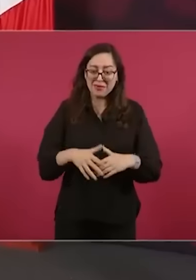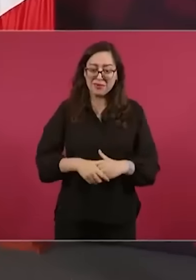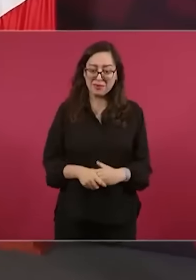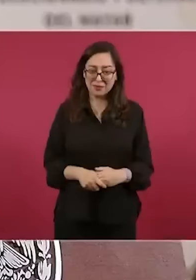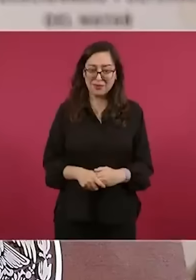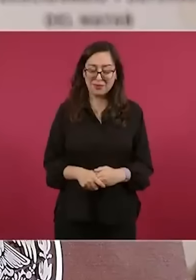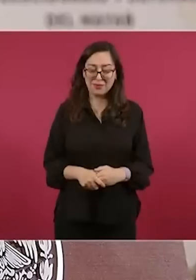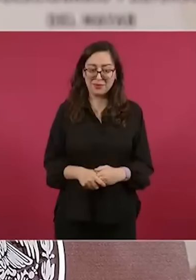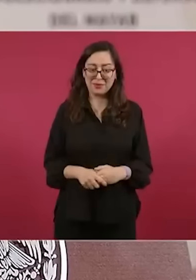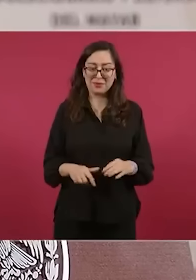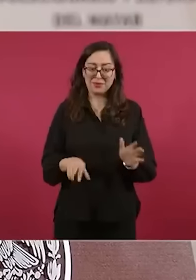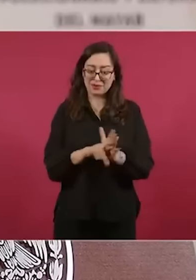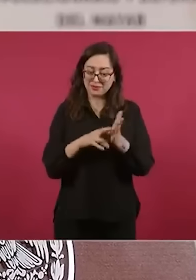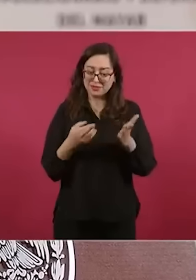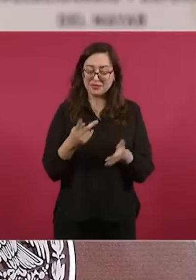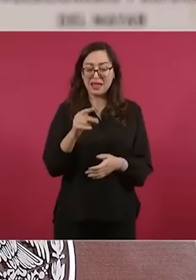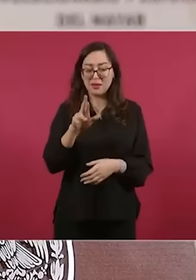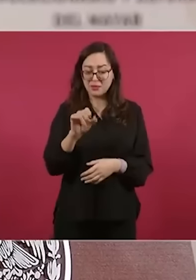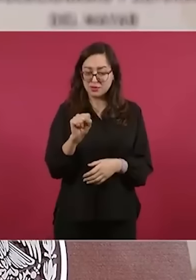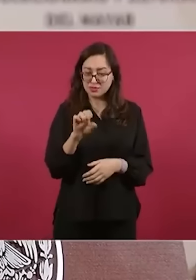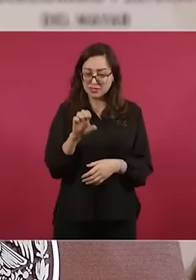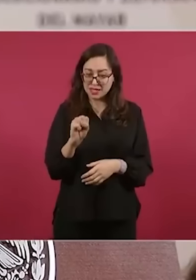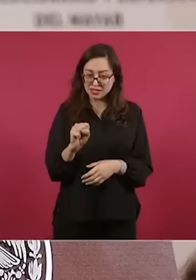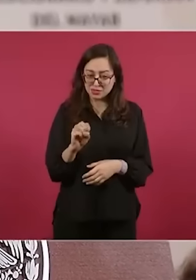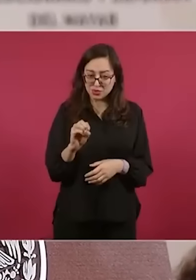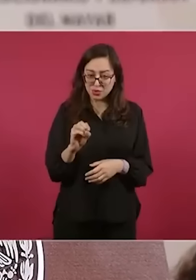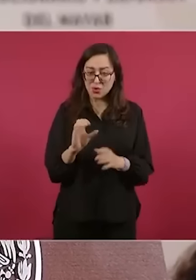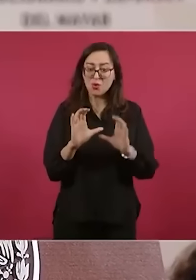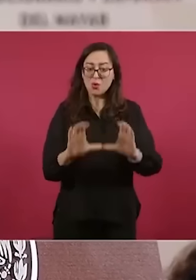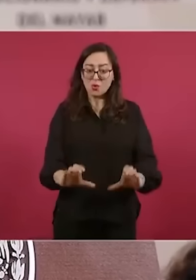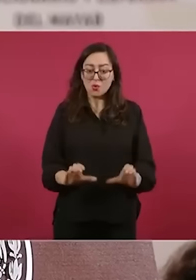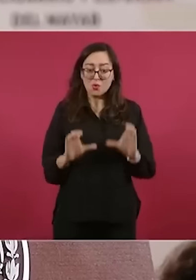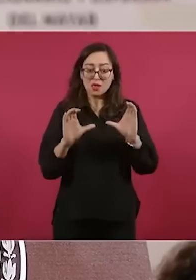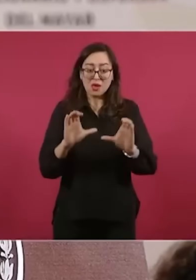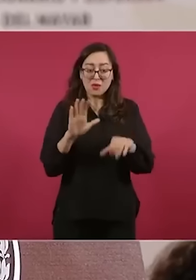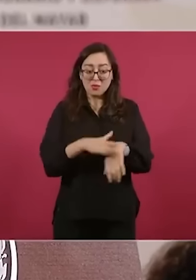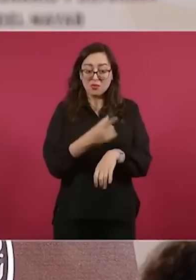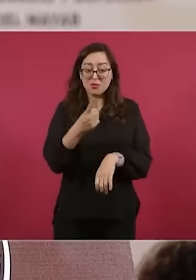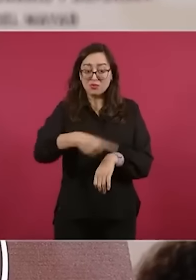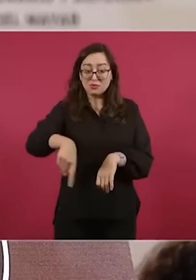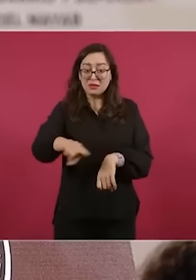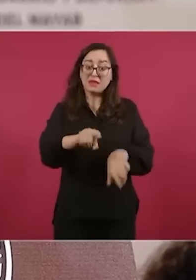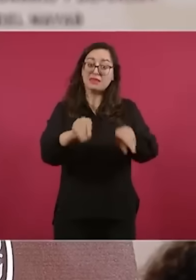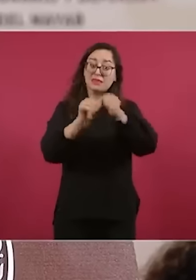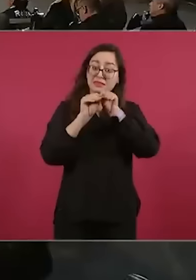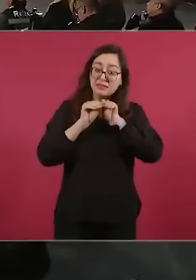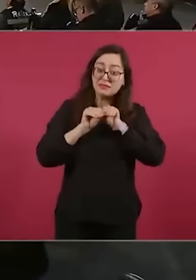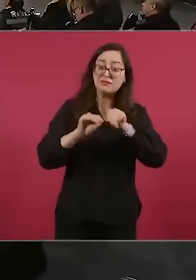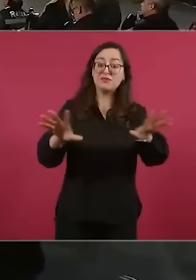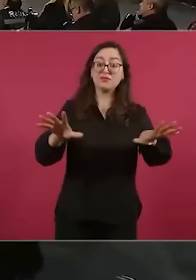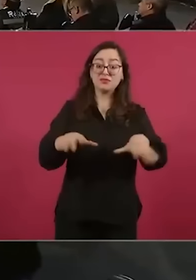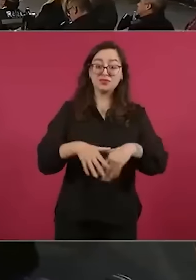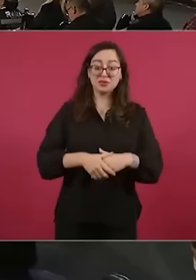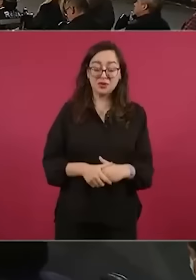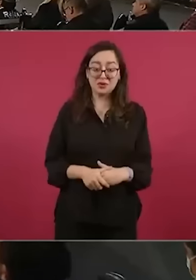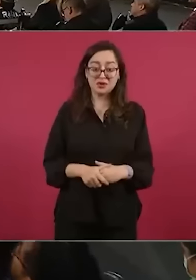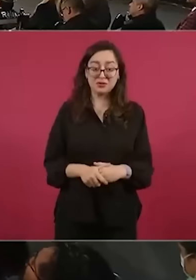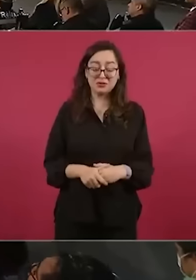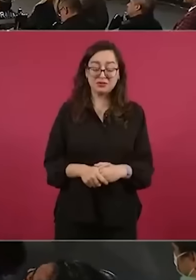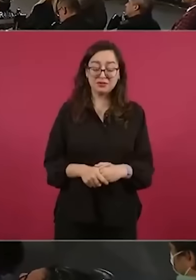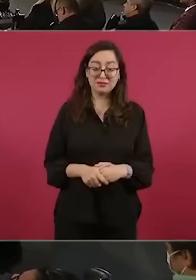porque resulta que las notas de ustedes son las que utilizan